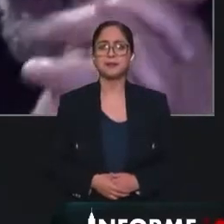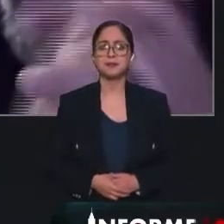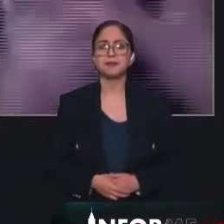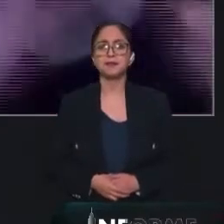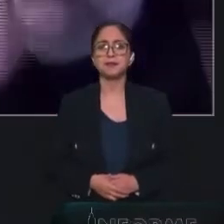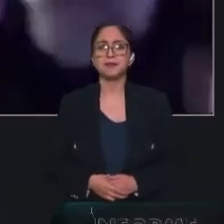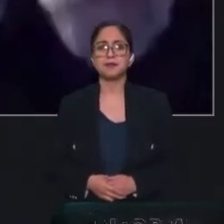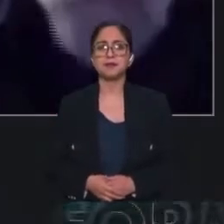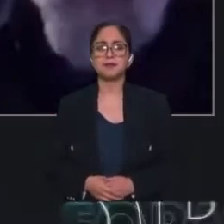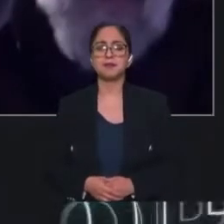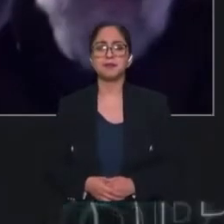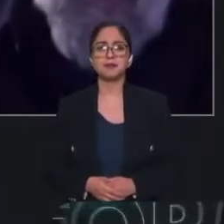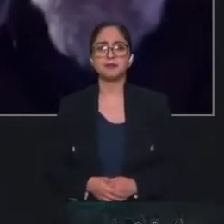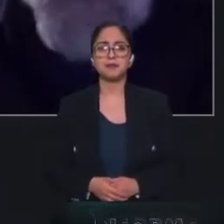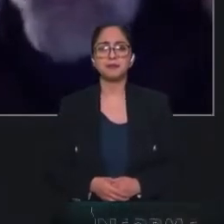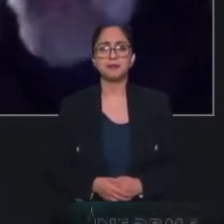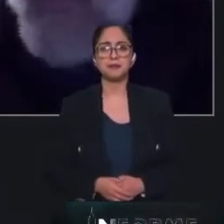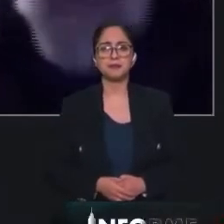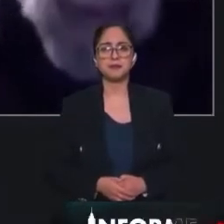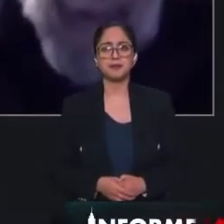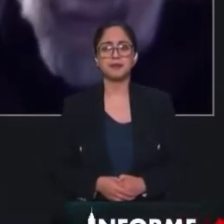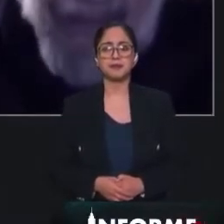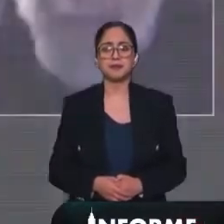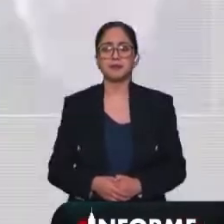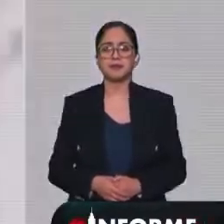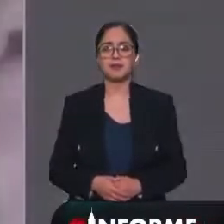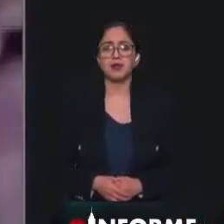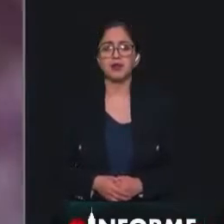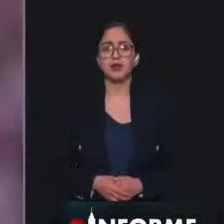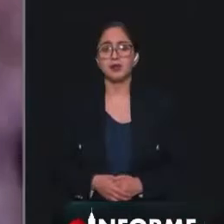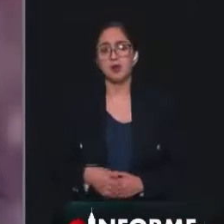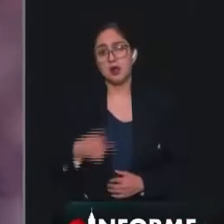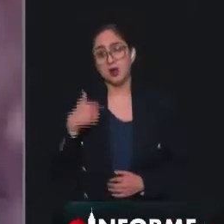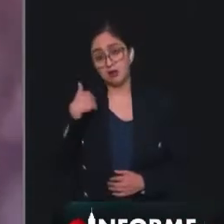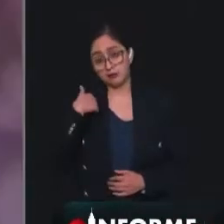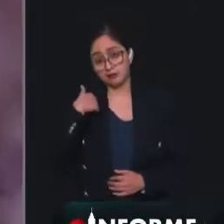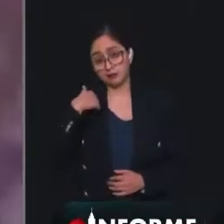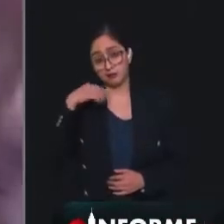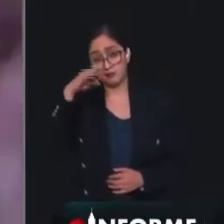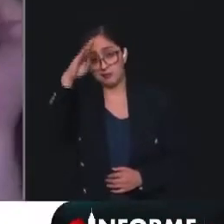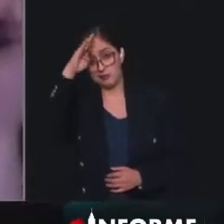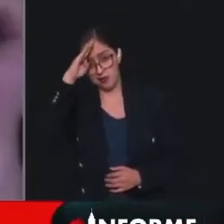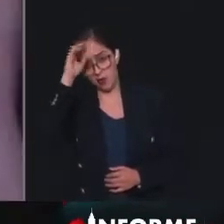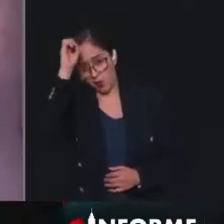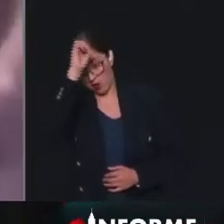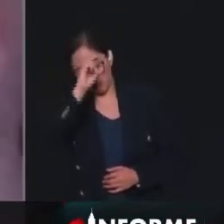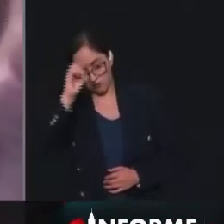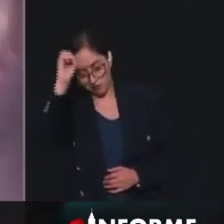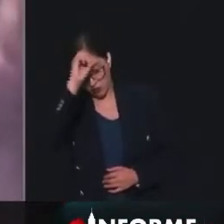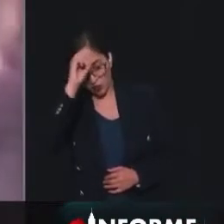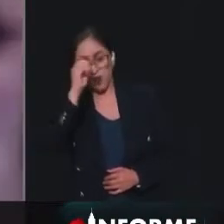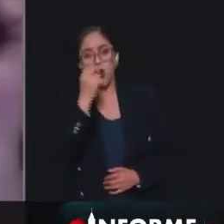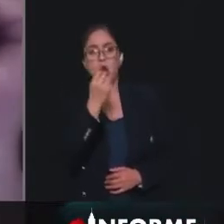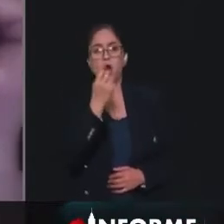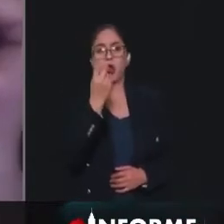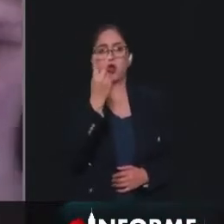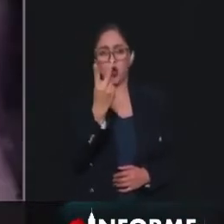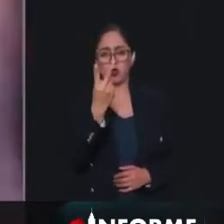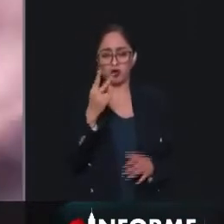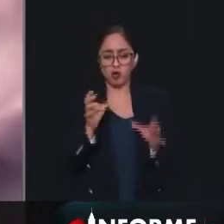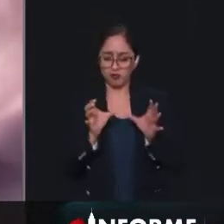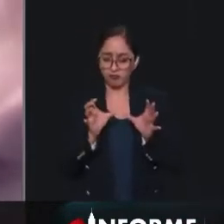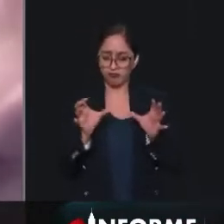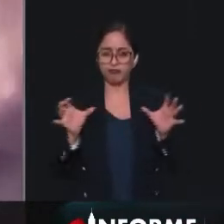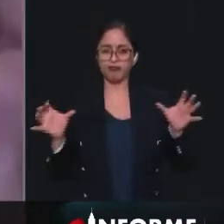yo creo que estamos en 2 escenarios, como tú lo señalas muy claramente. Por un lado, estamos en un escenario de